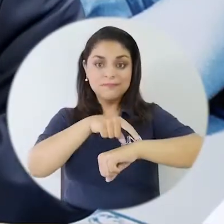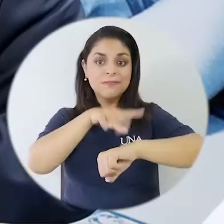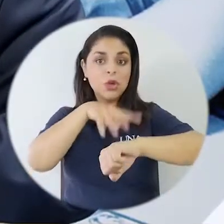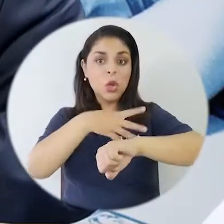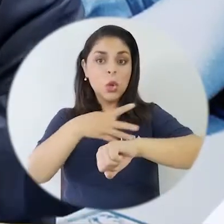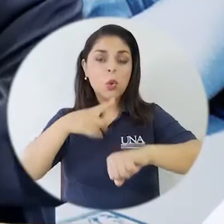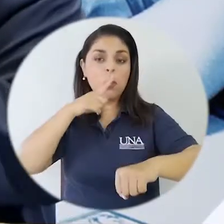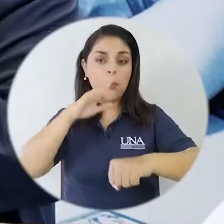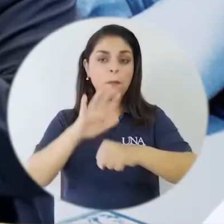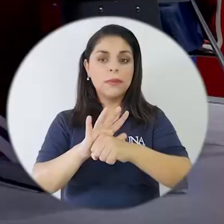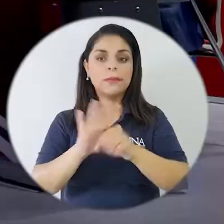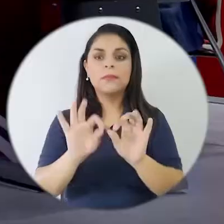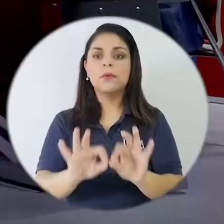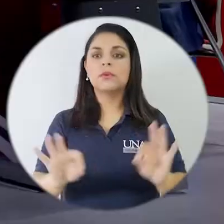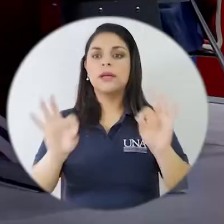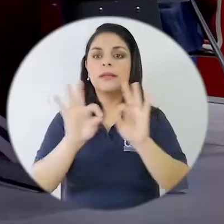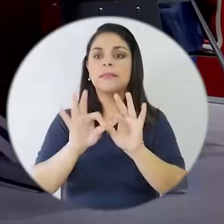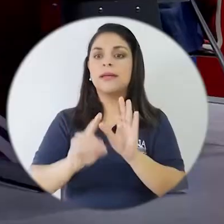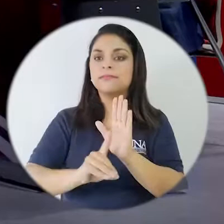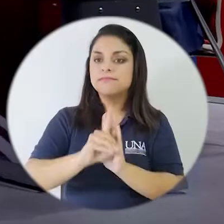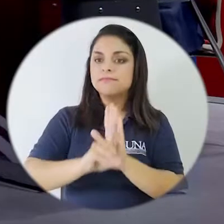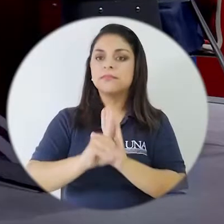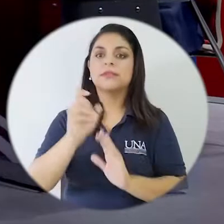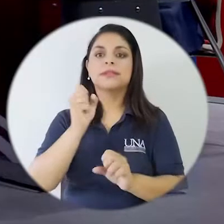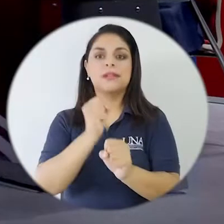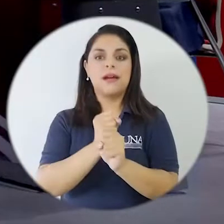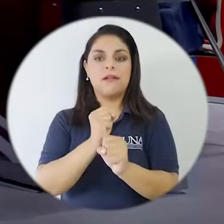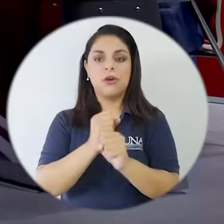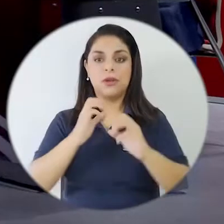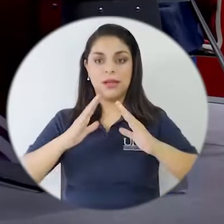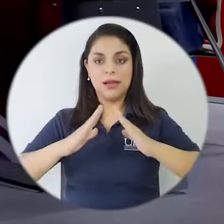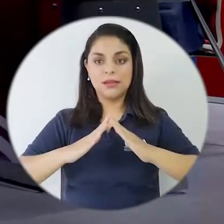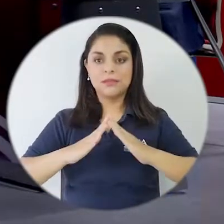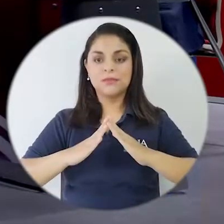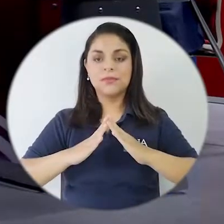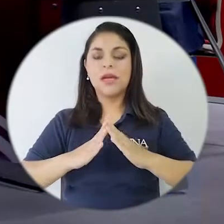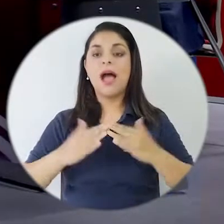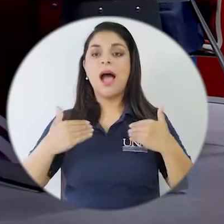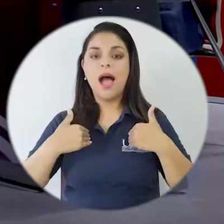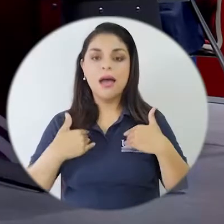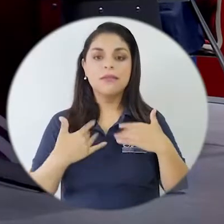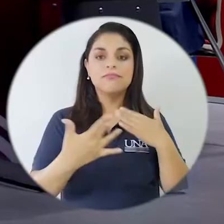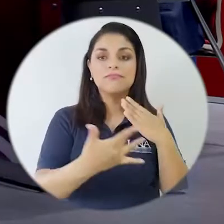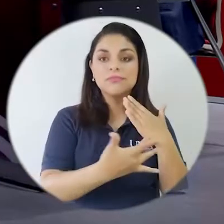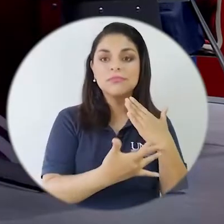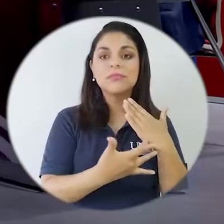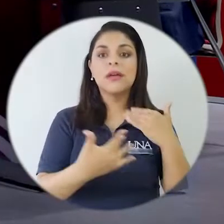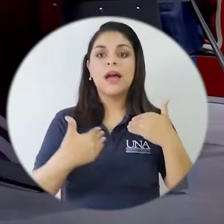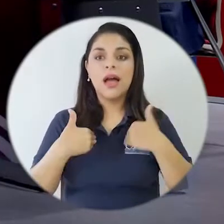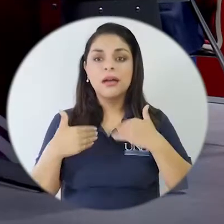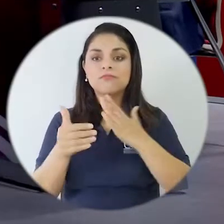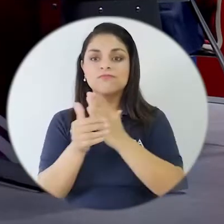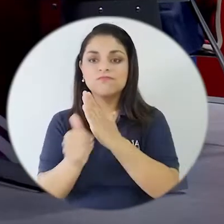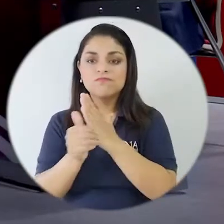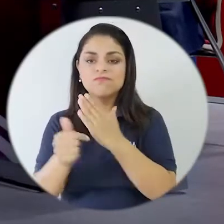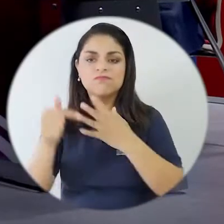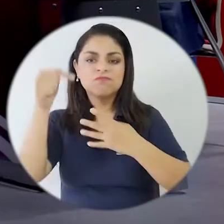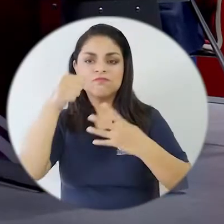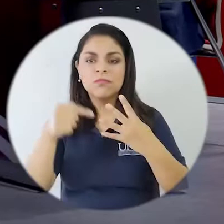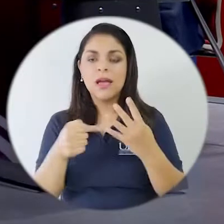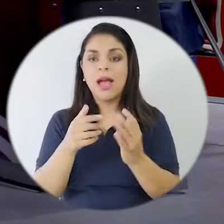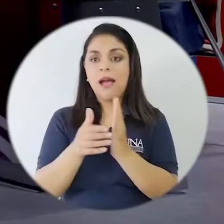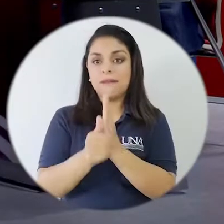de teletrabajo. La presencia de tecnología y de un conjunto de responsabilidades que el teletrabajador debe